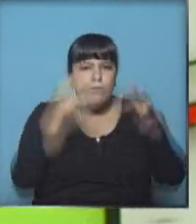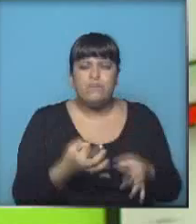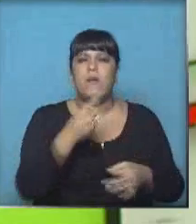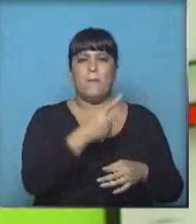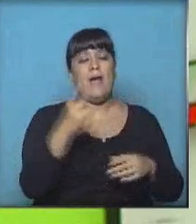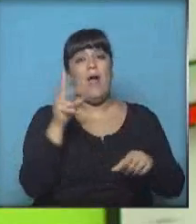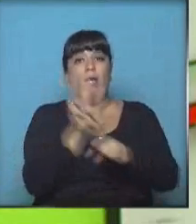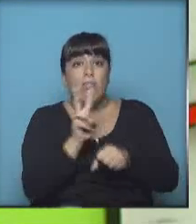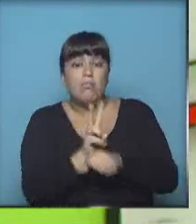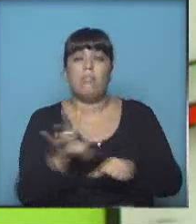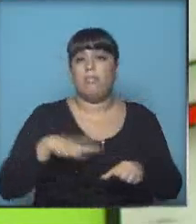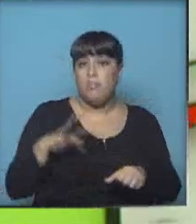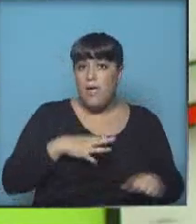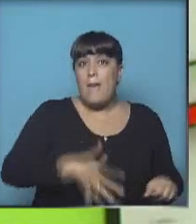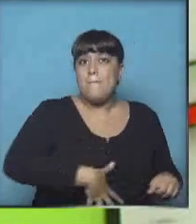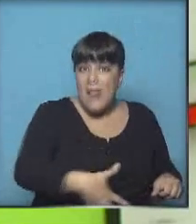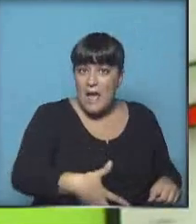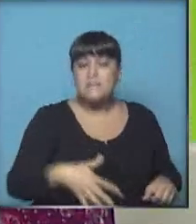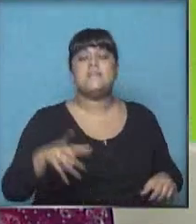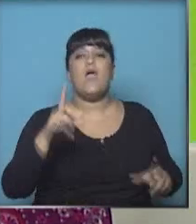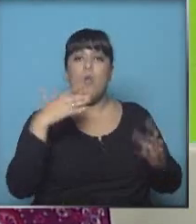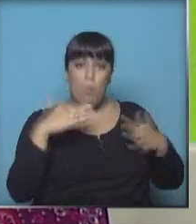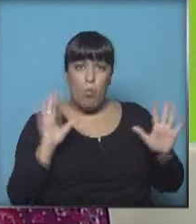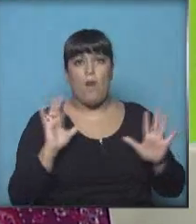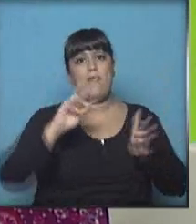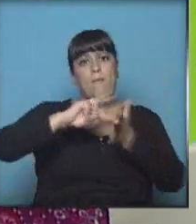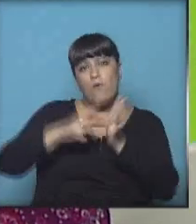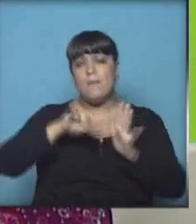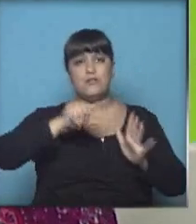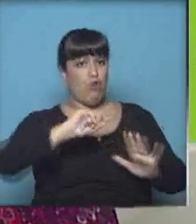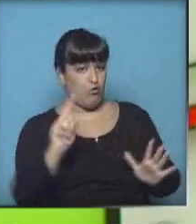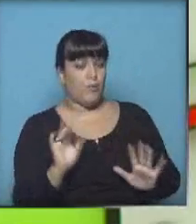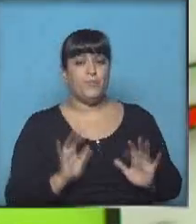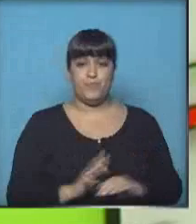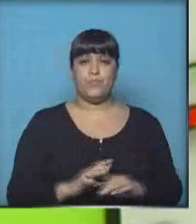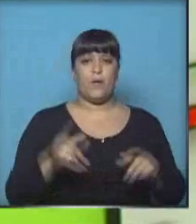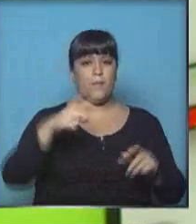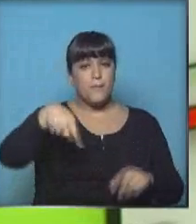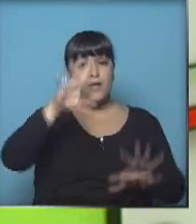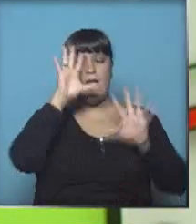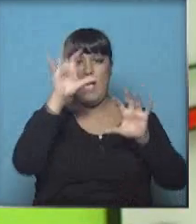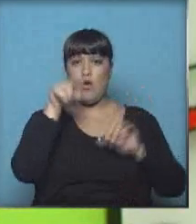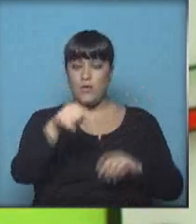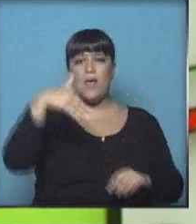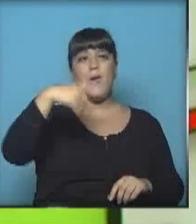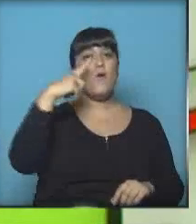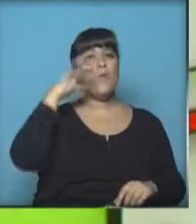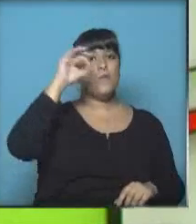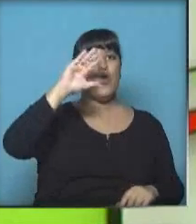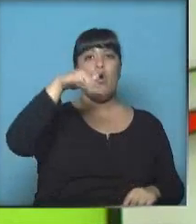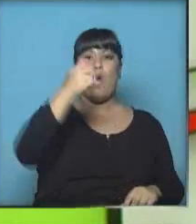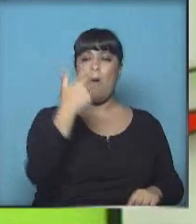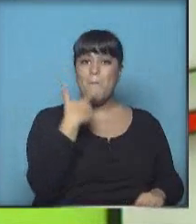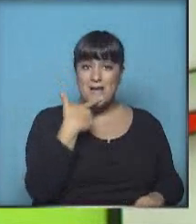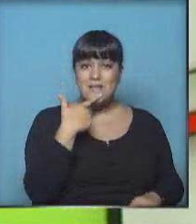caso de que la mujer se embarace, si puede haber algún tipo de complicación o no. Muy bien. Porque recordemos que los miomas responden a los